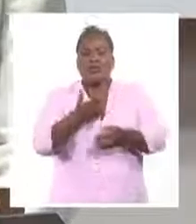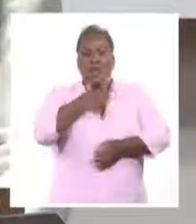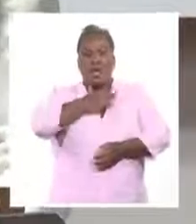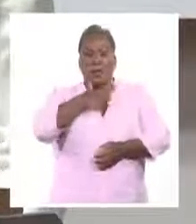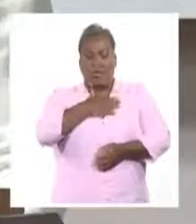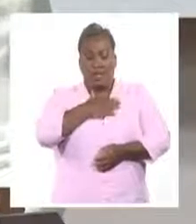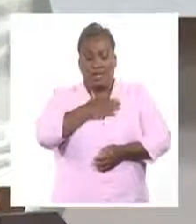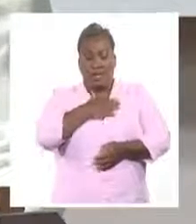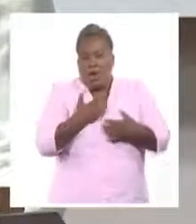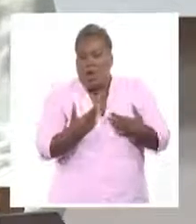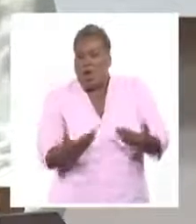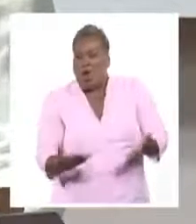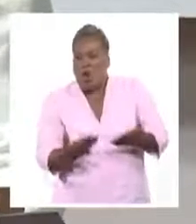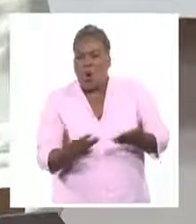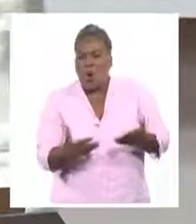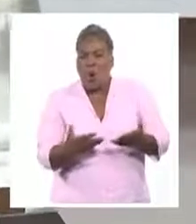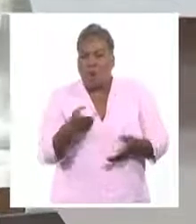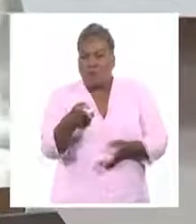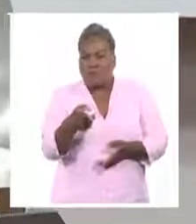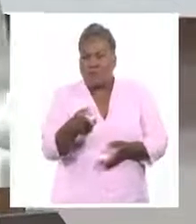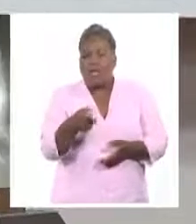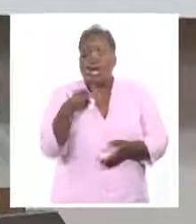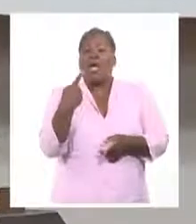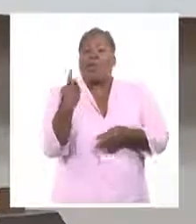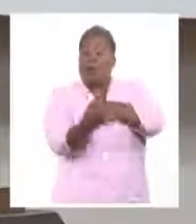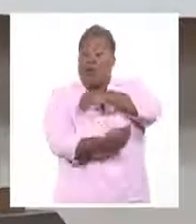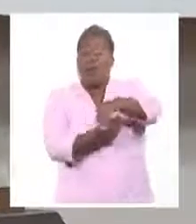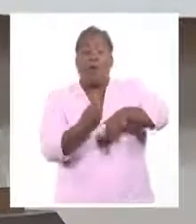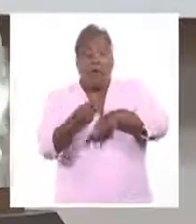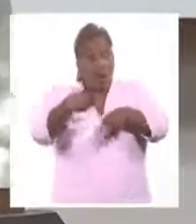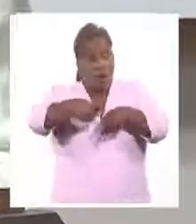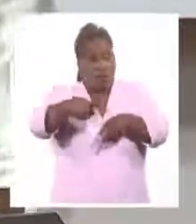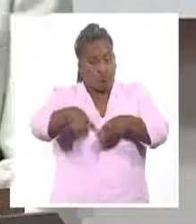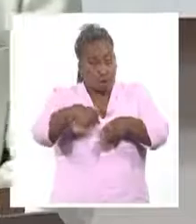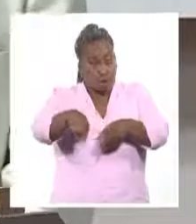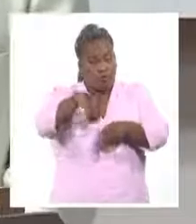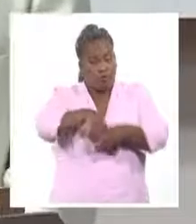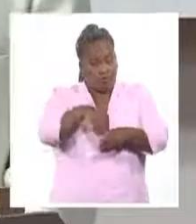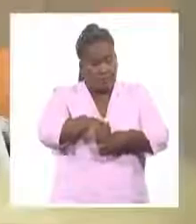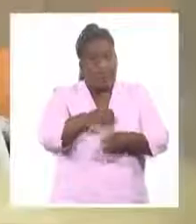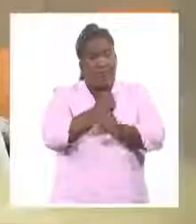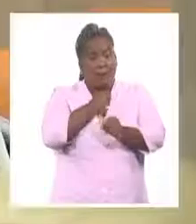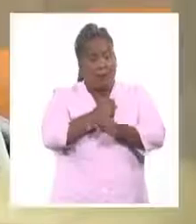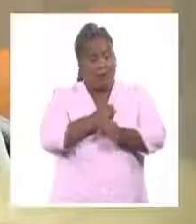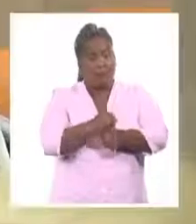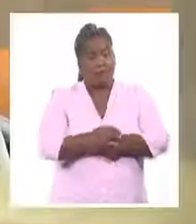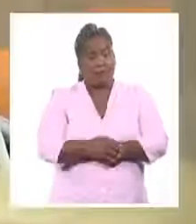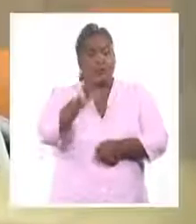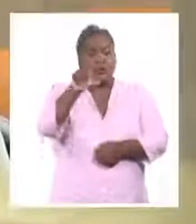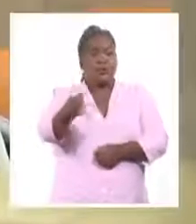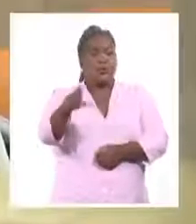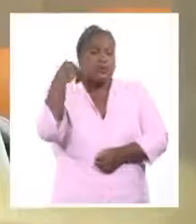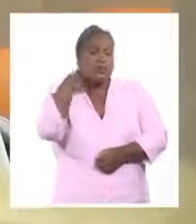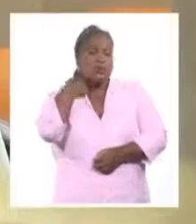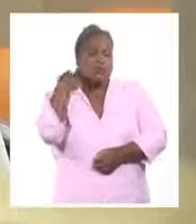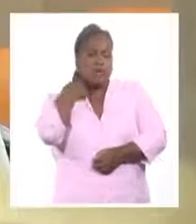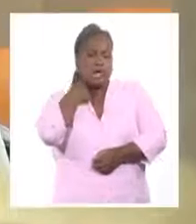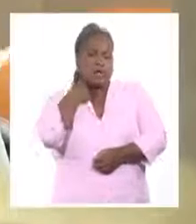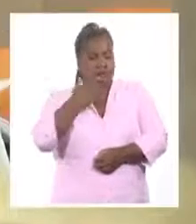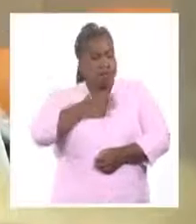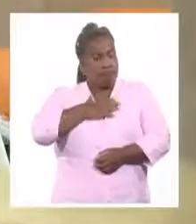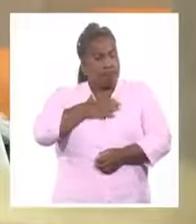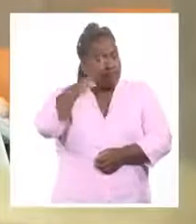que eso sea posible, aún hay mucho que transformar y que emplearse a fondo en ello. En los últimos años, y a mi modo de